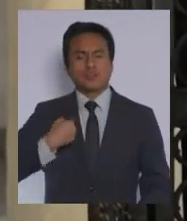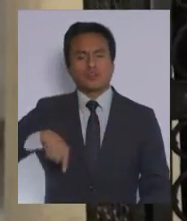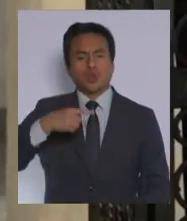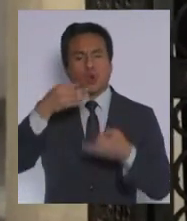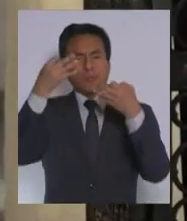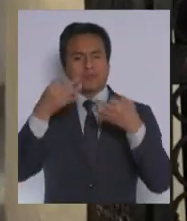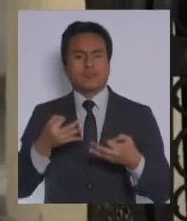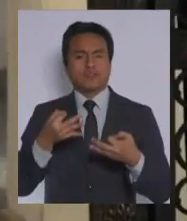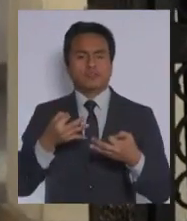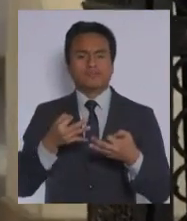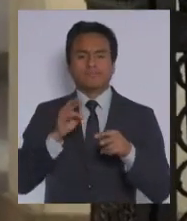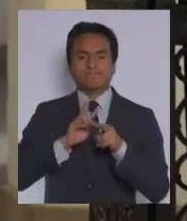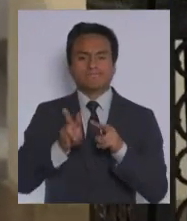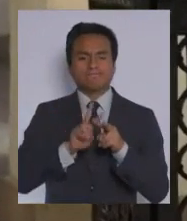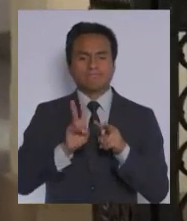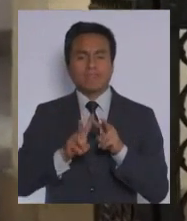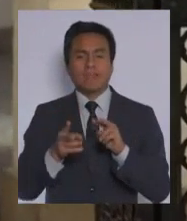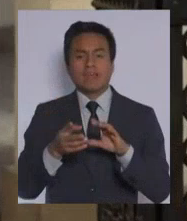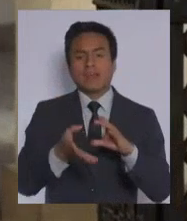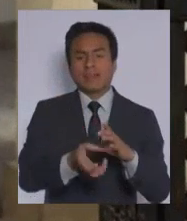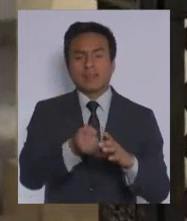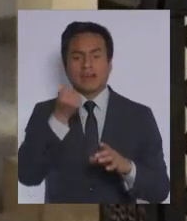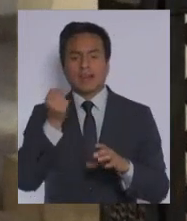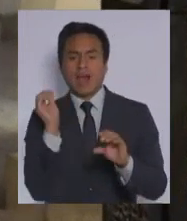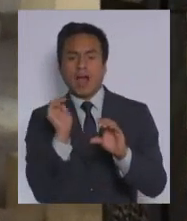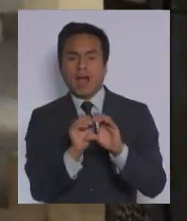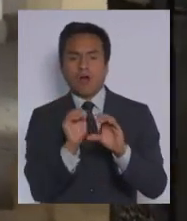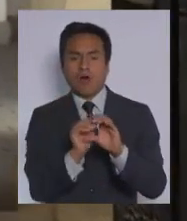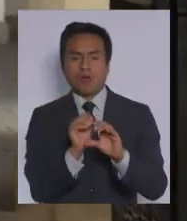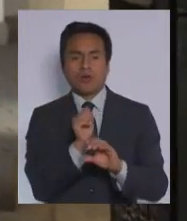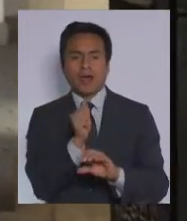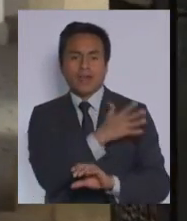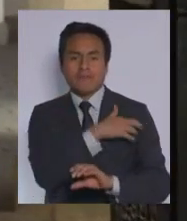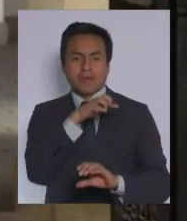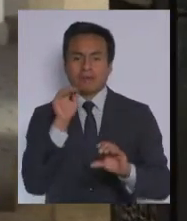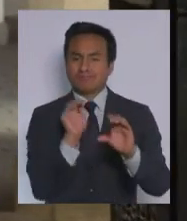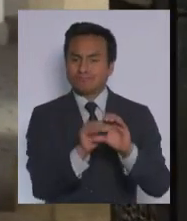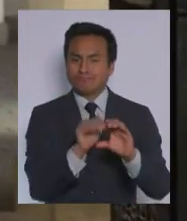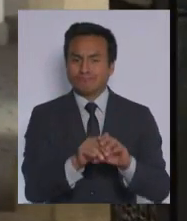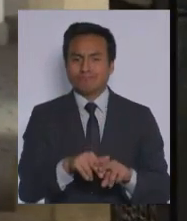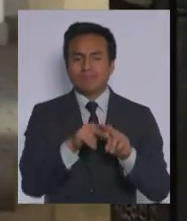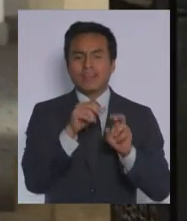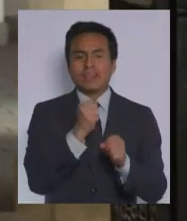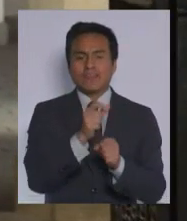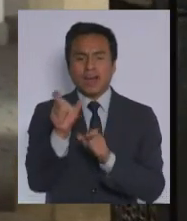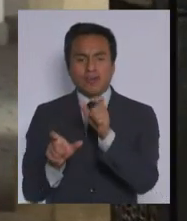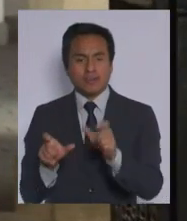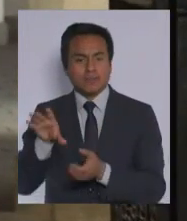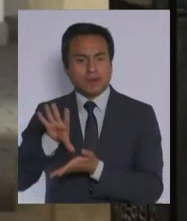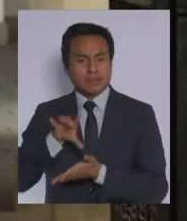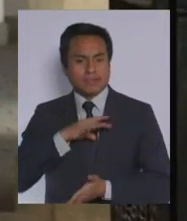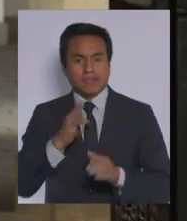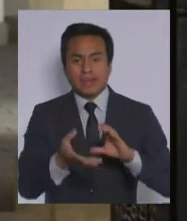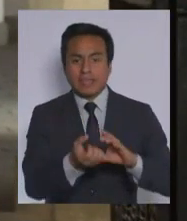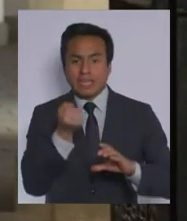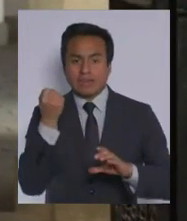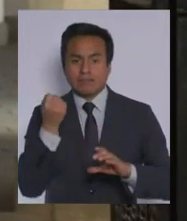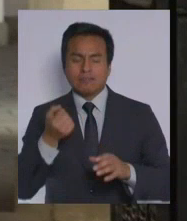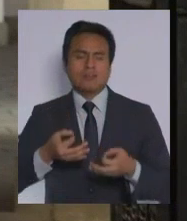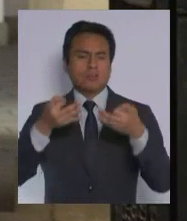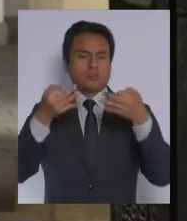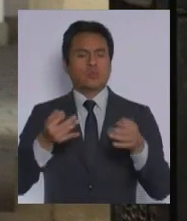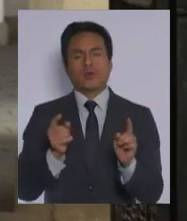la alternativa de retirar los ahorros de las pensiones de los trabajadores de nuestro país no es